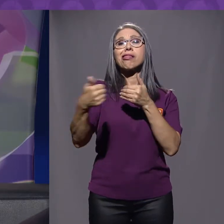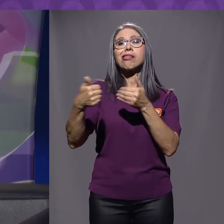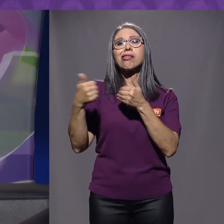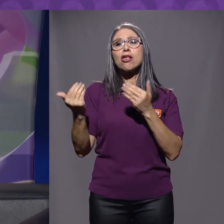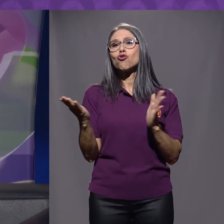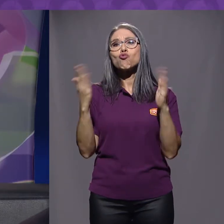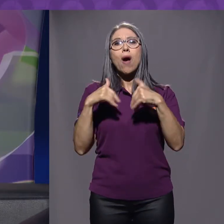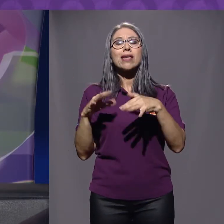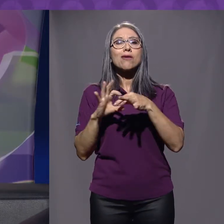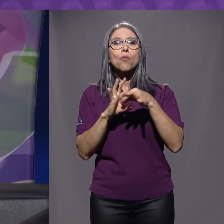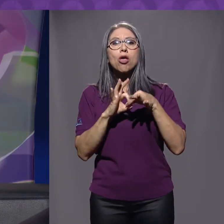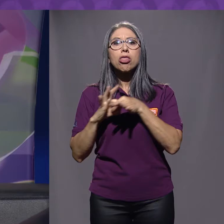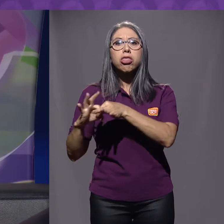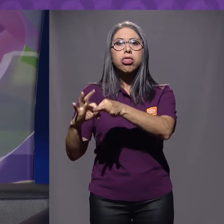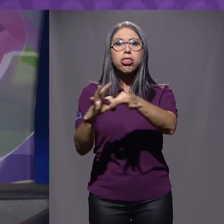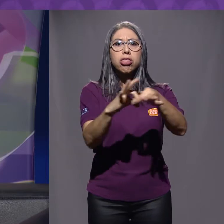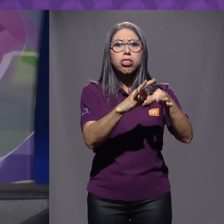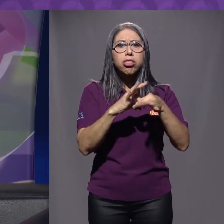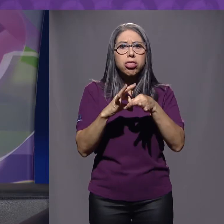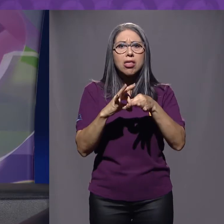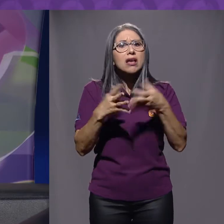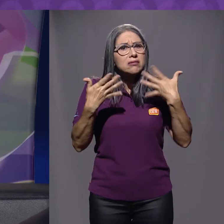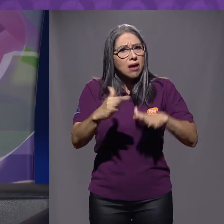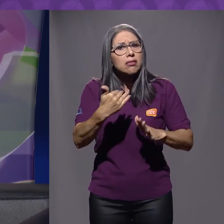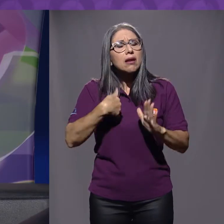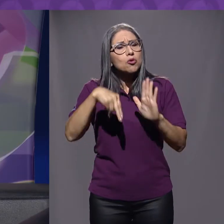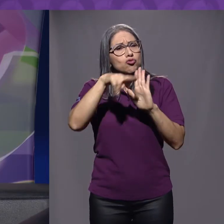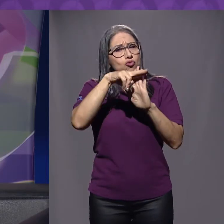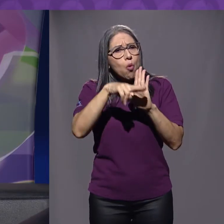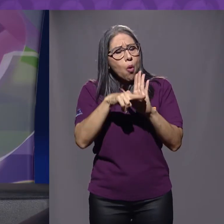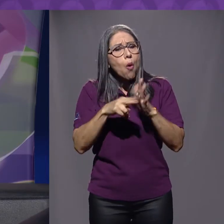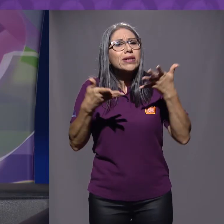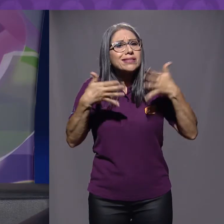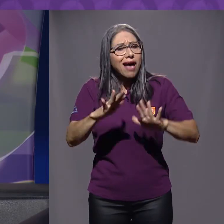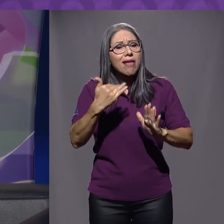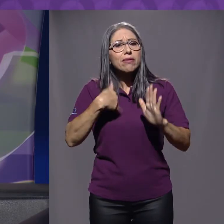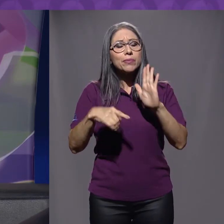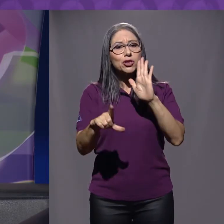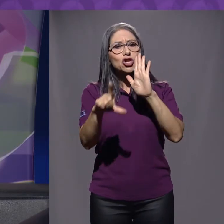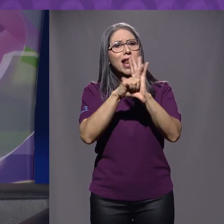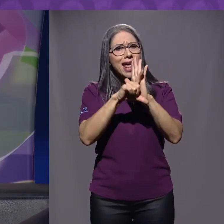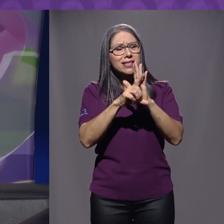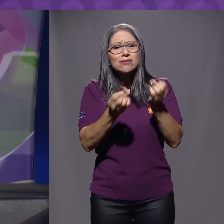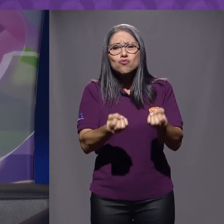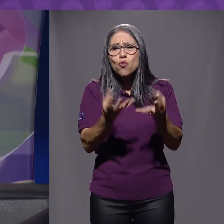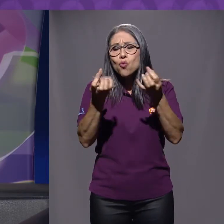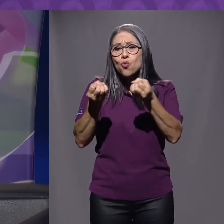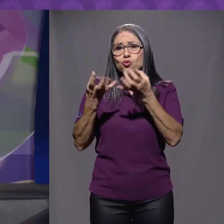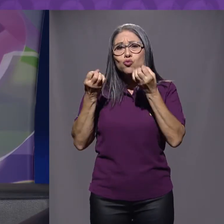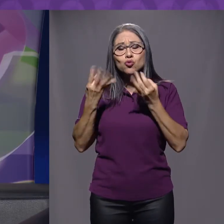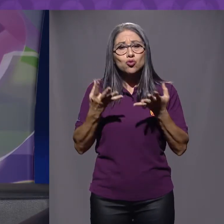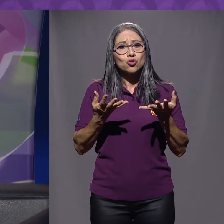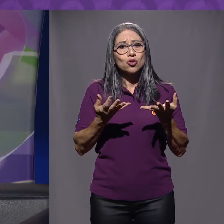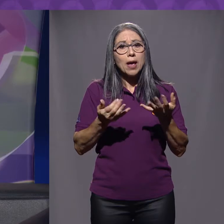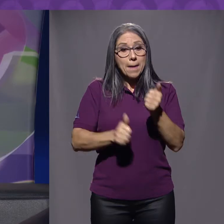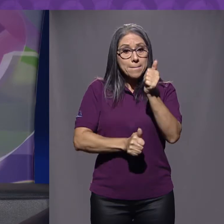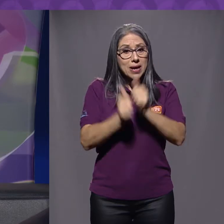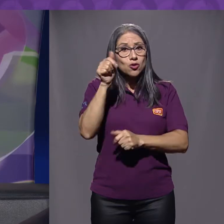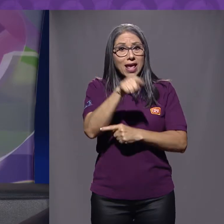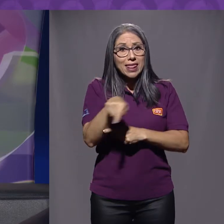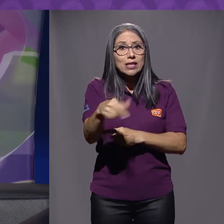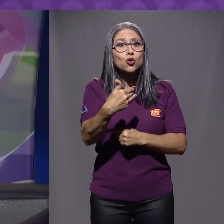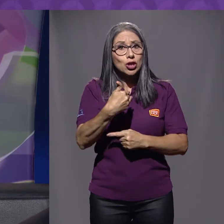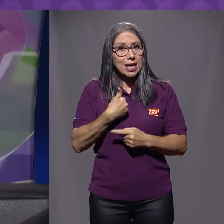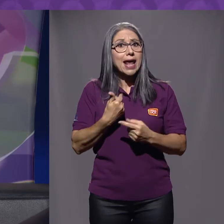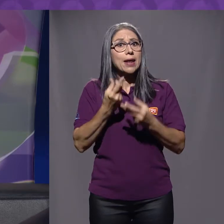de otros y entonces no articulamos habiendo un montón de normas y leyes ya que por sí tienen en